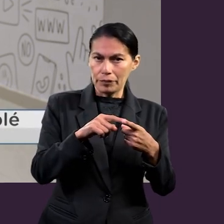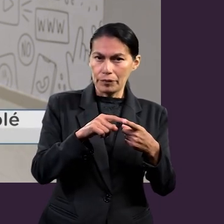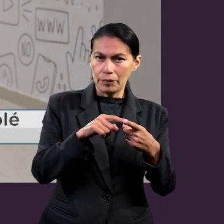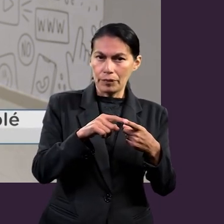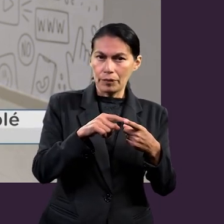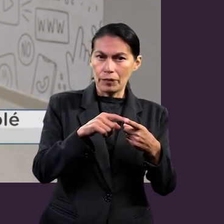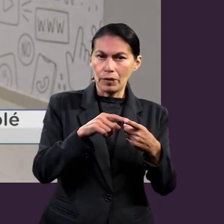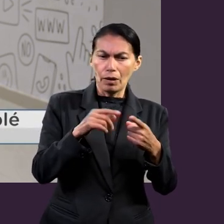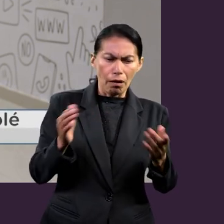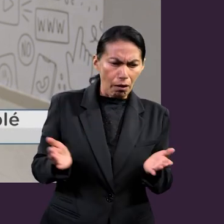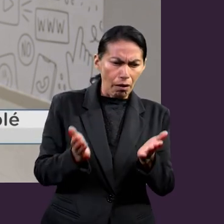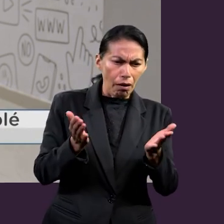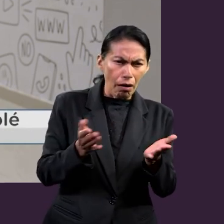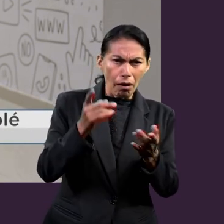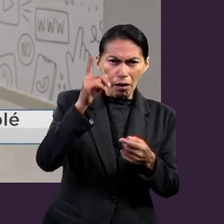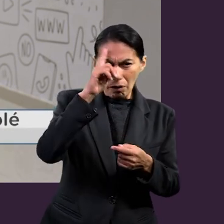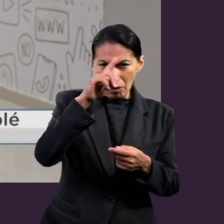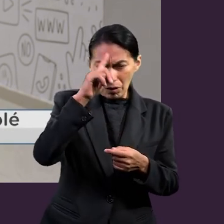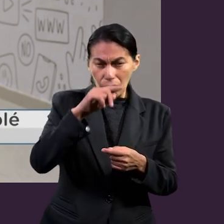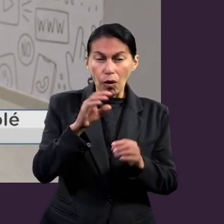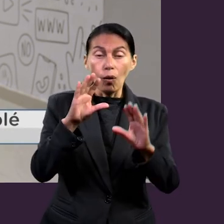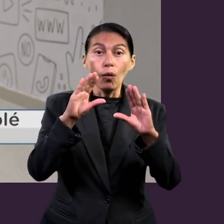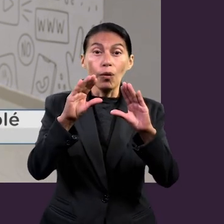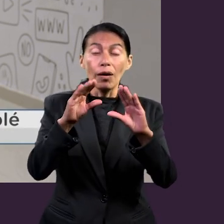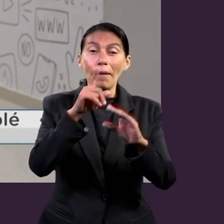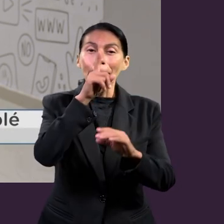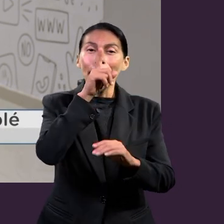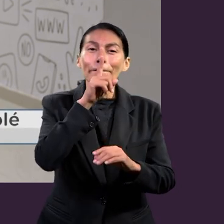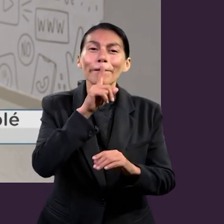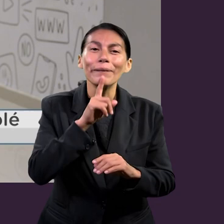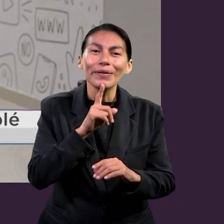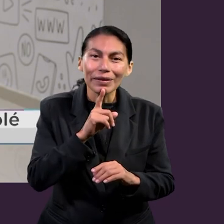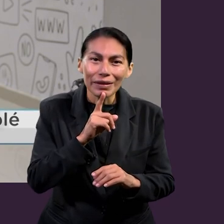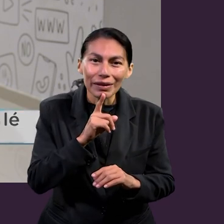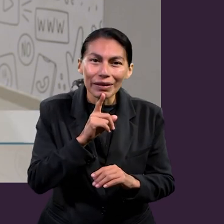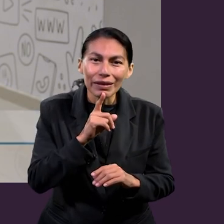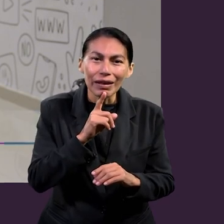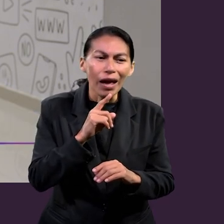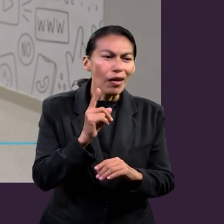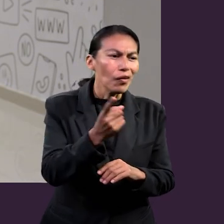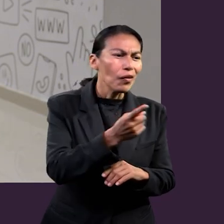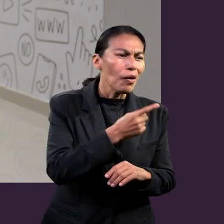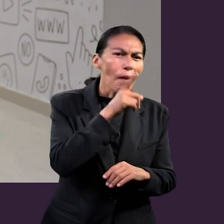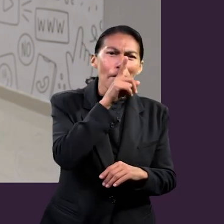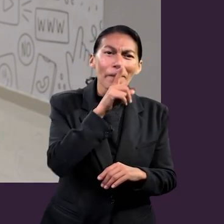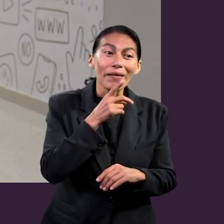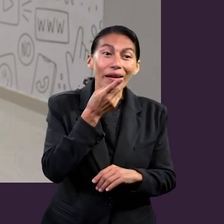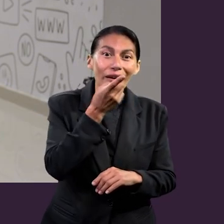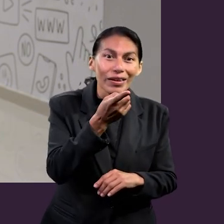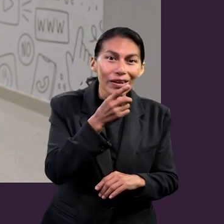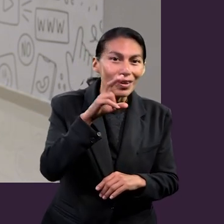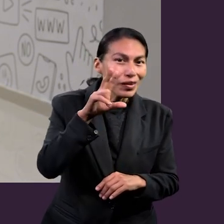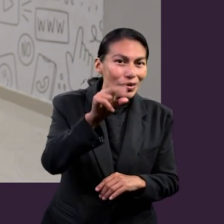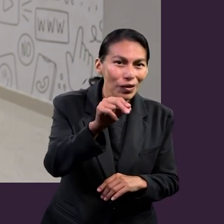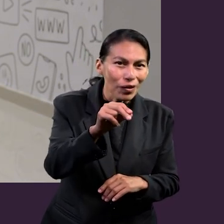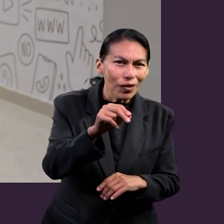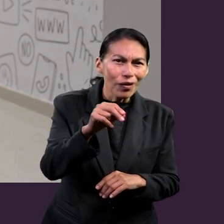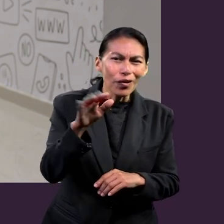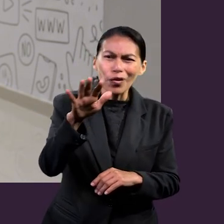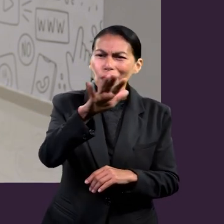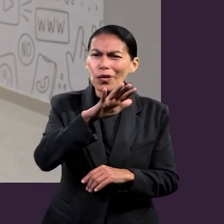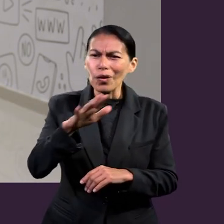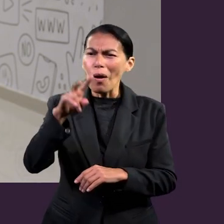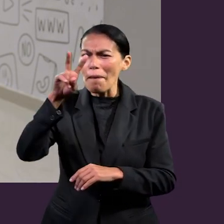que tengamos cuidado con la mentira. Debemos hablar palabras de verdad, especialmente con